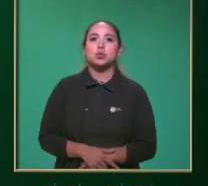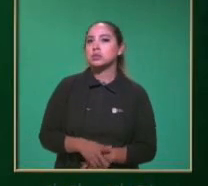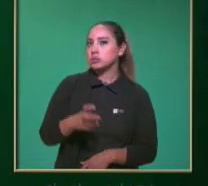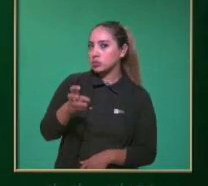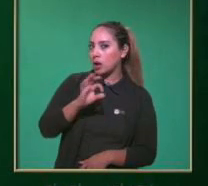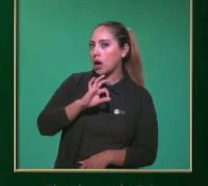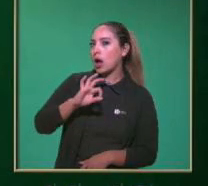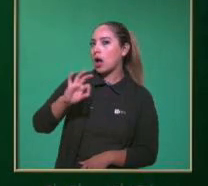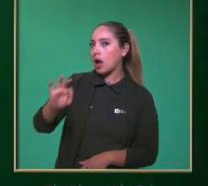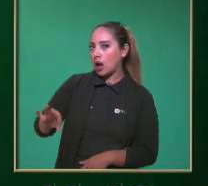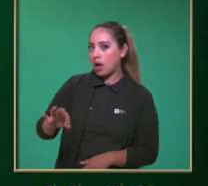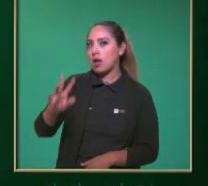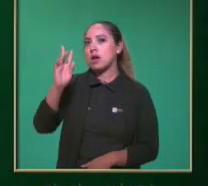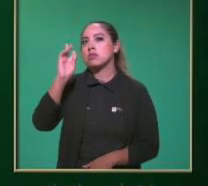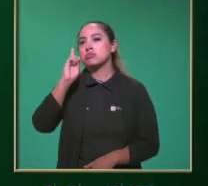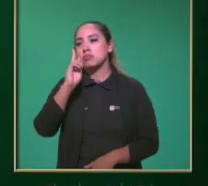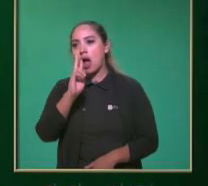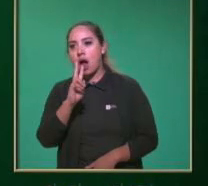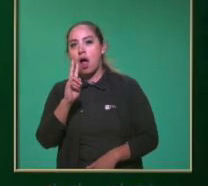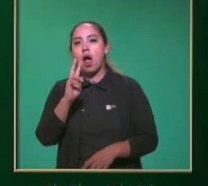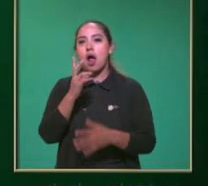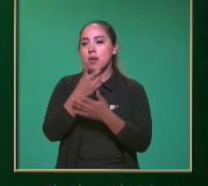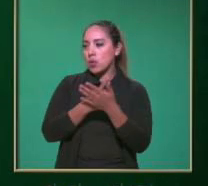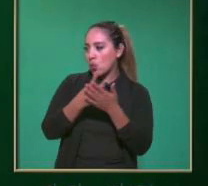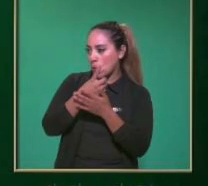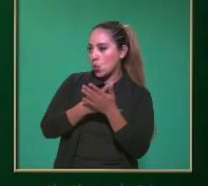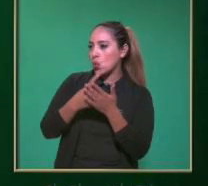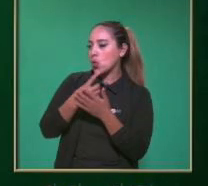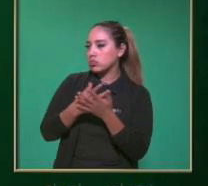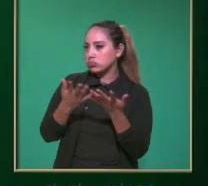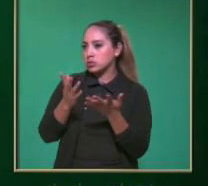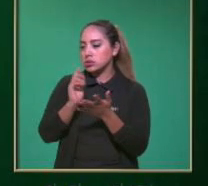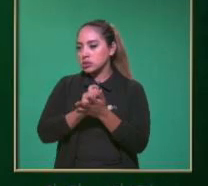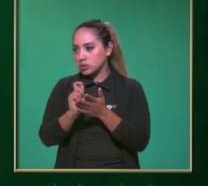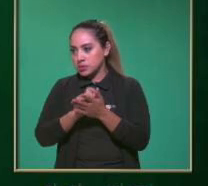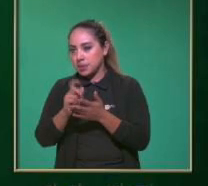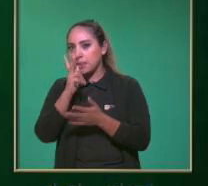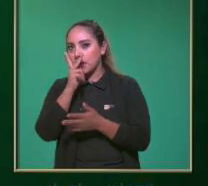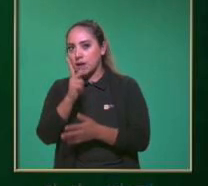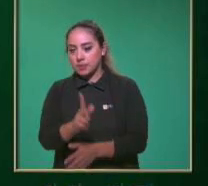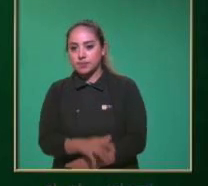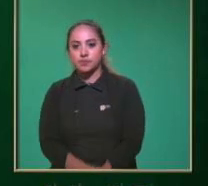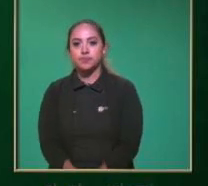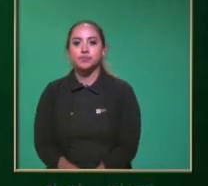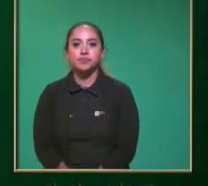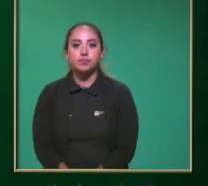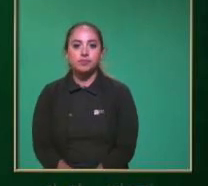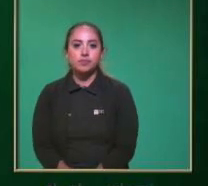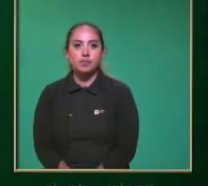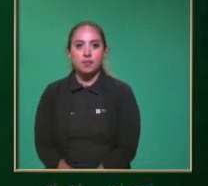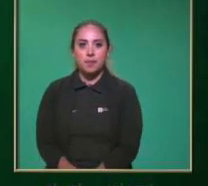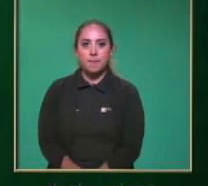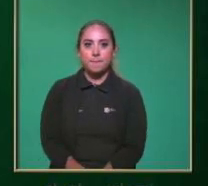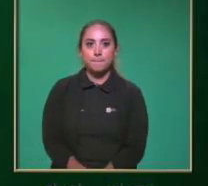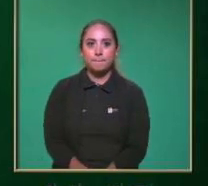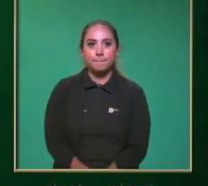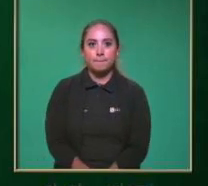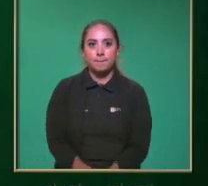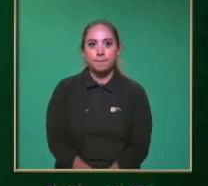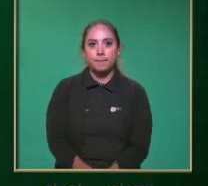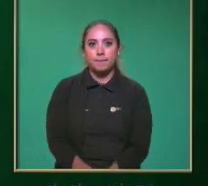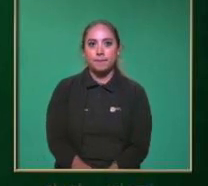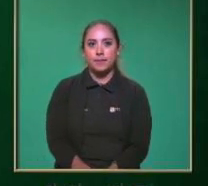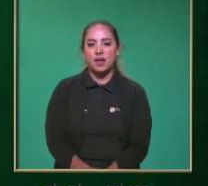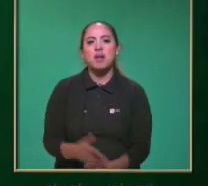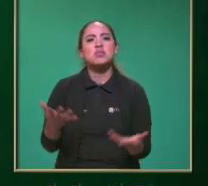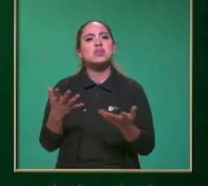pueden hacer el dibujo de cada uno de estos y escribir la palabra que corresponde a cada sentido. Pero maestra, ¿qué vamos a hacer aquí o